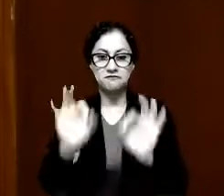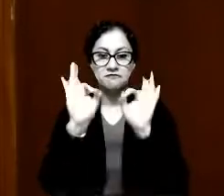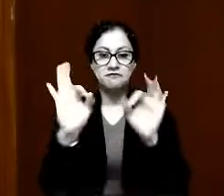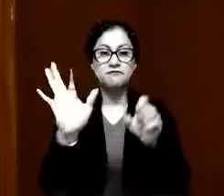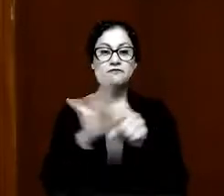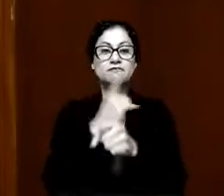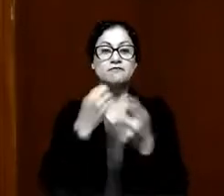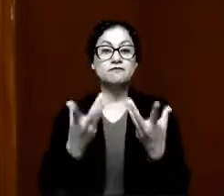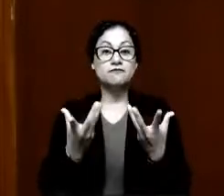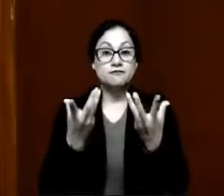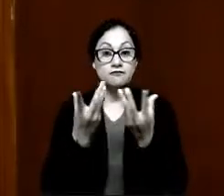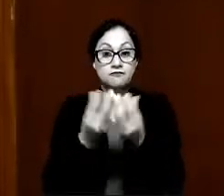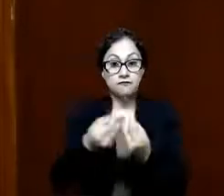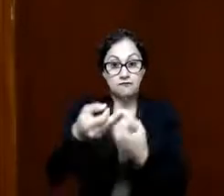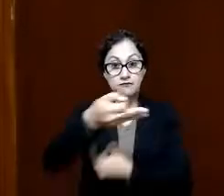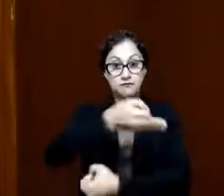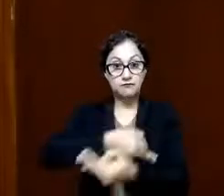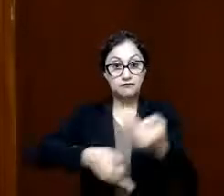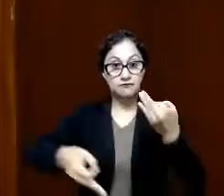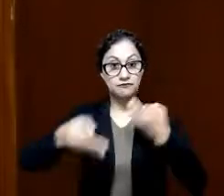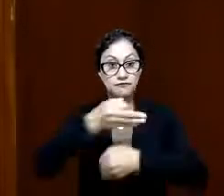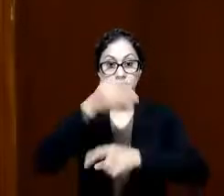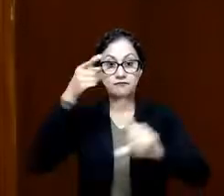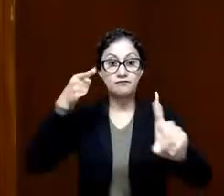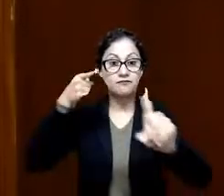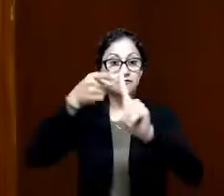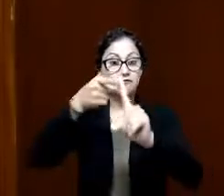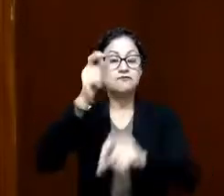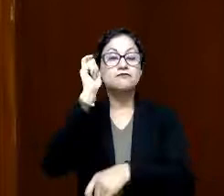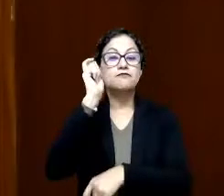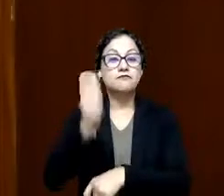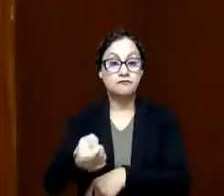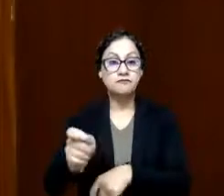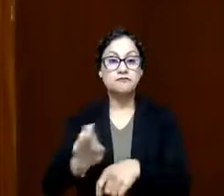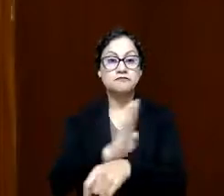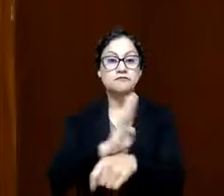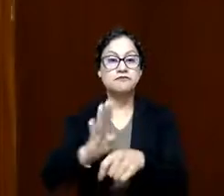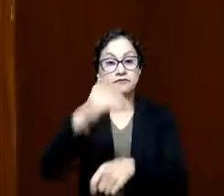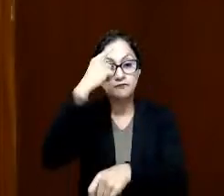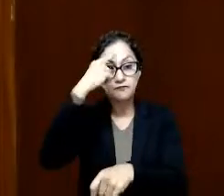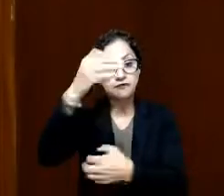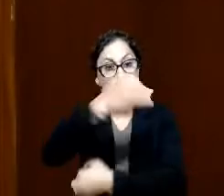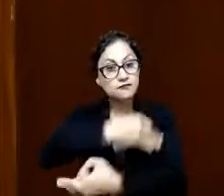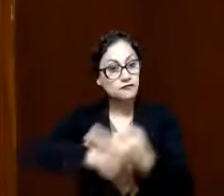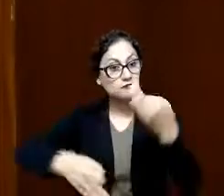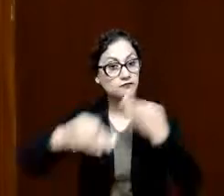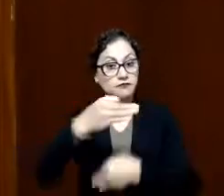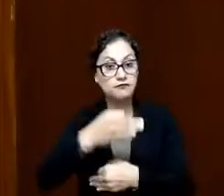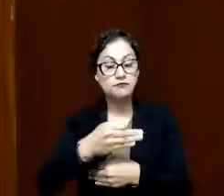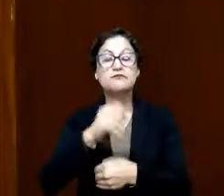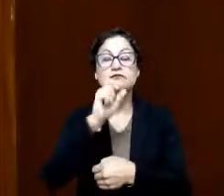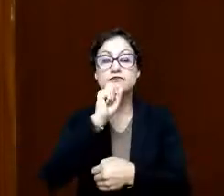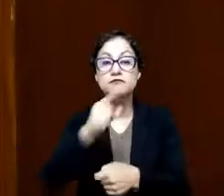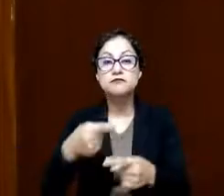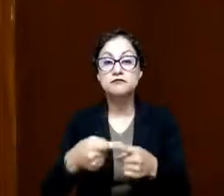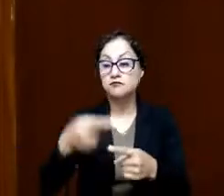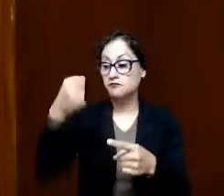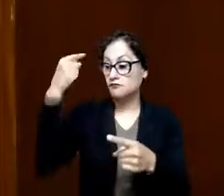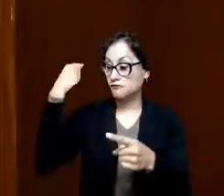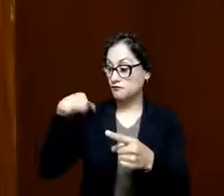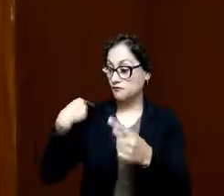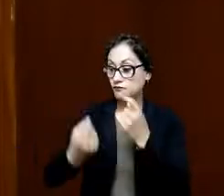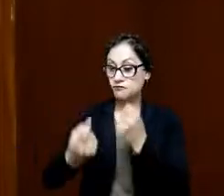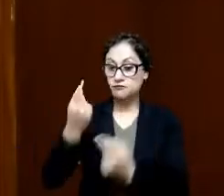juntos y juntes, debemos encabezar la lucha en beneficio de toda la sociedad y en memoria de quienes la vida no les permitió